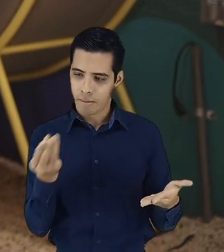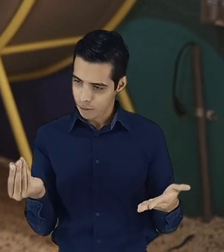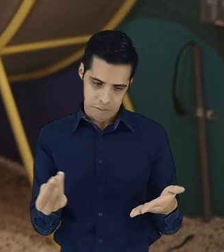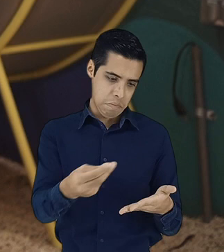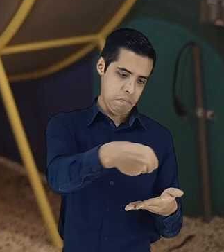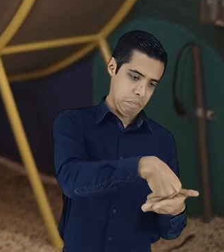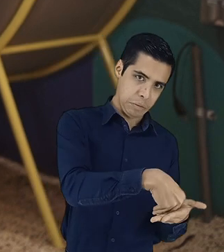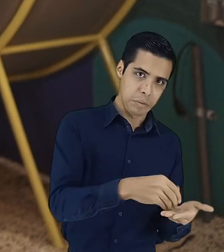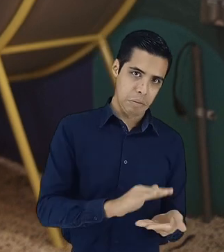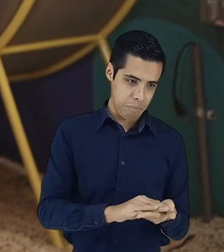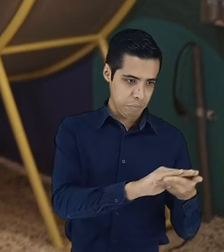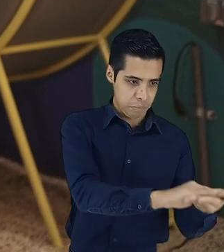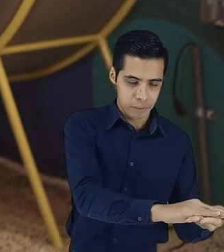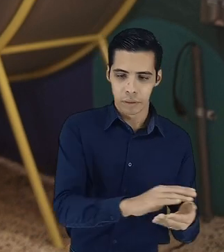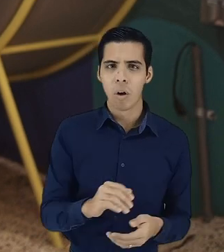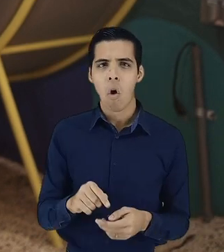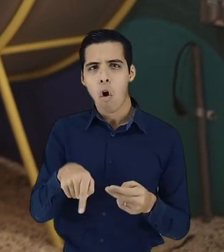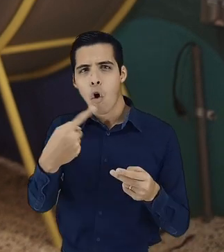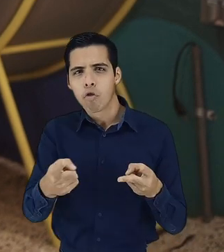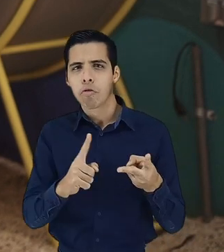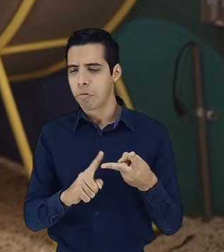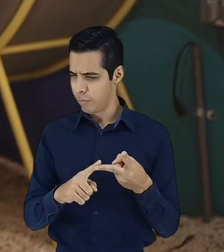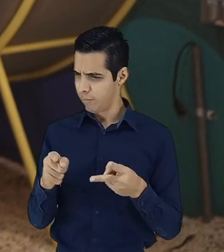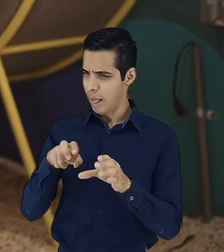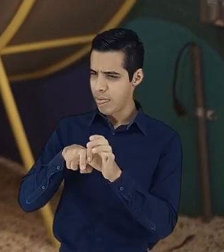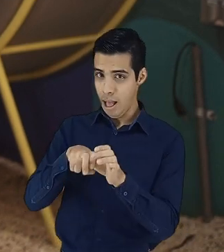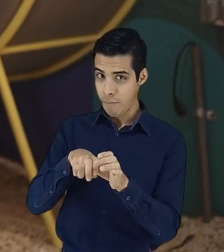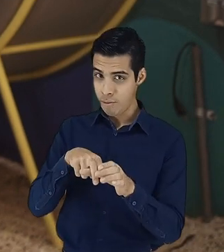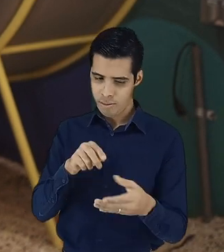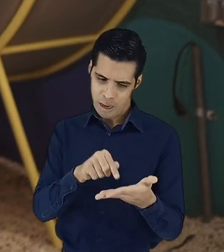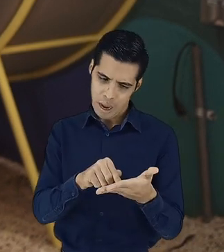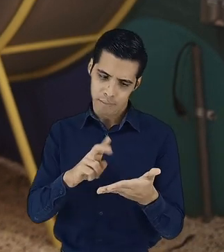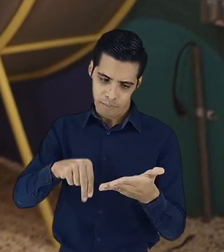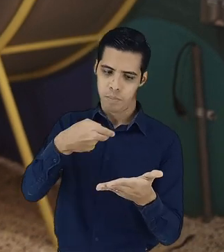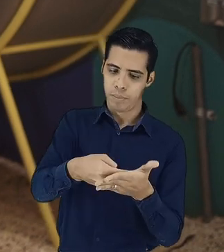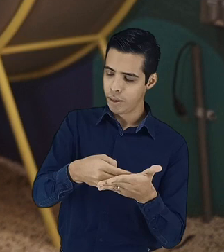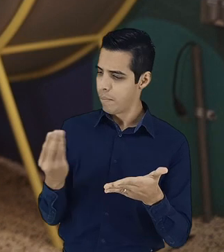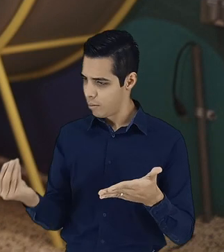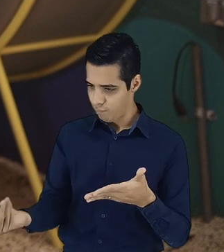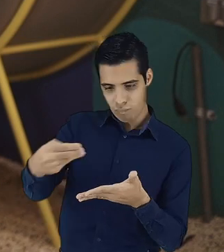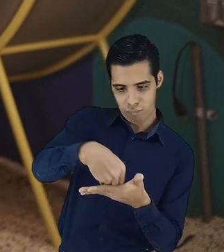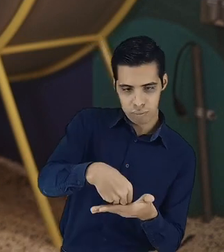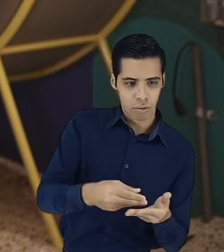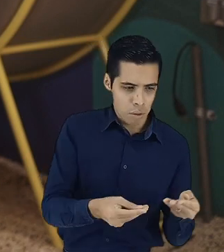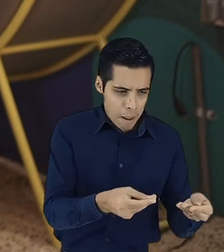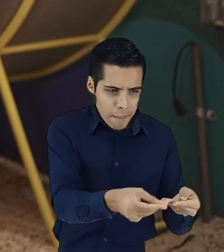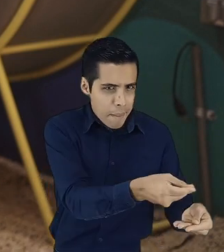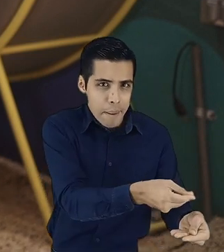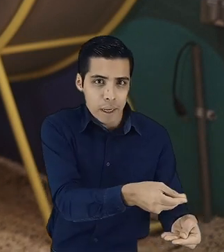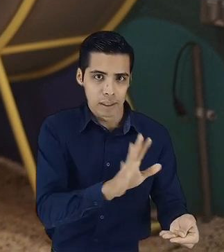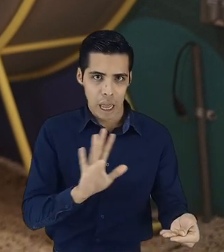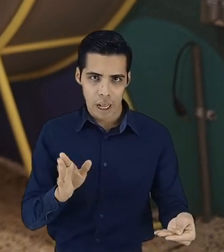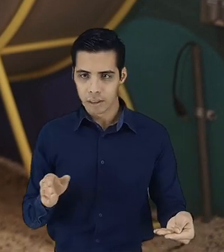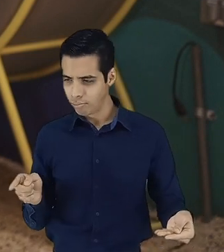transporte, entre otros. Este tiene la facilidad de que, como es manual y físico, si eres de los que más maneja este dinero, pues entonces cuando se te acabe la plata en